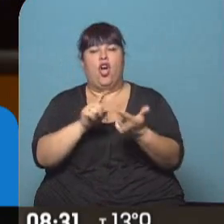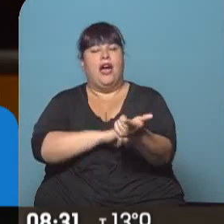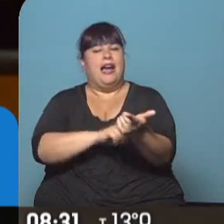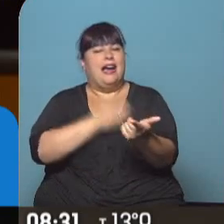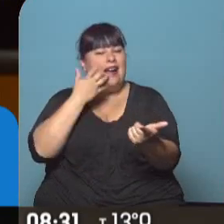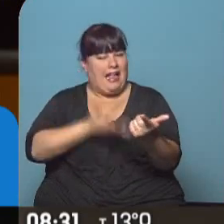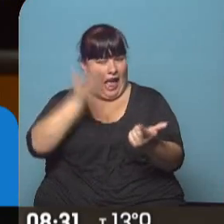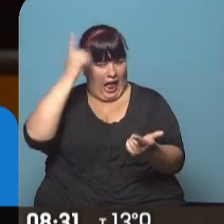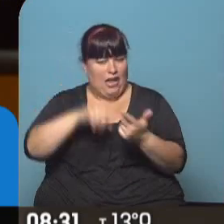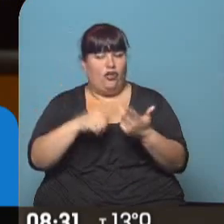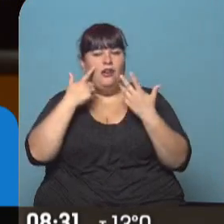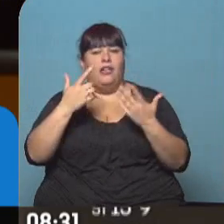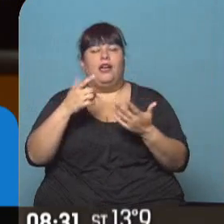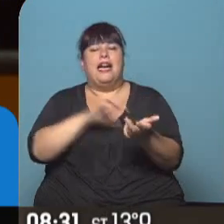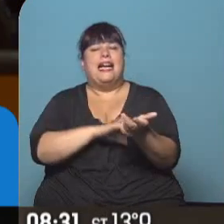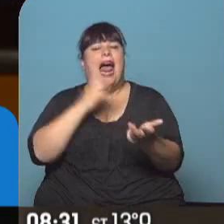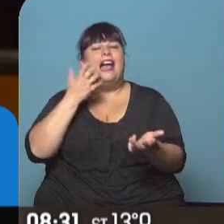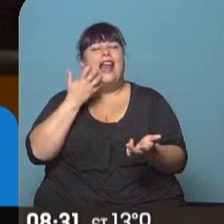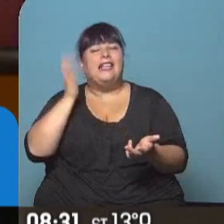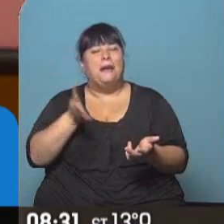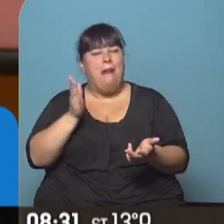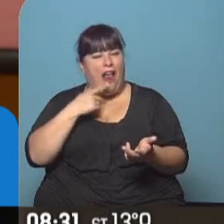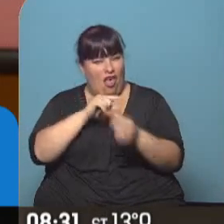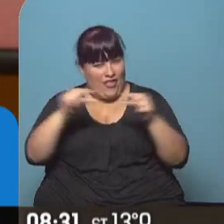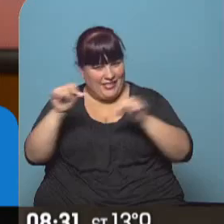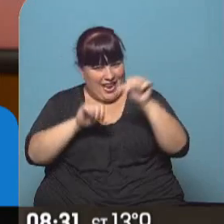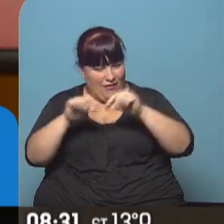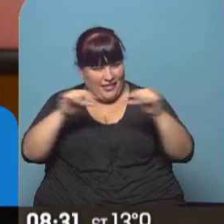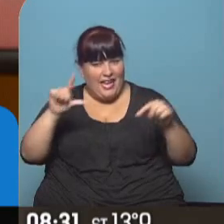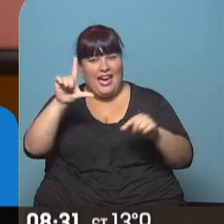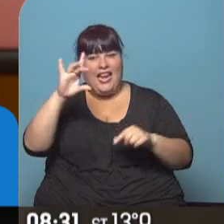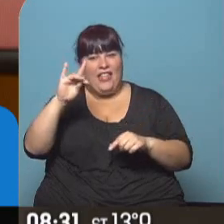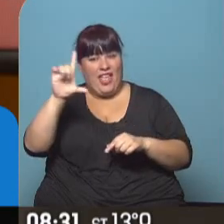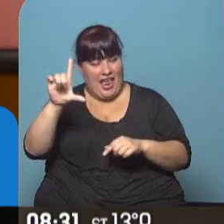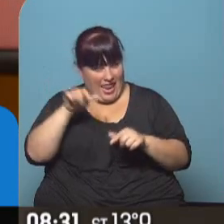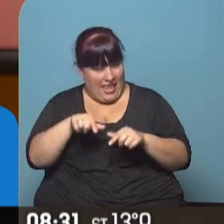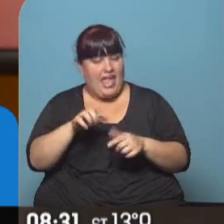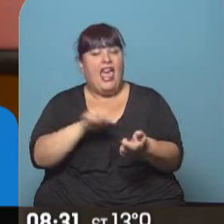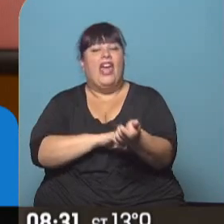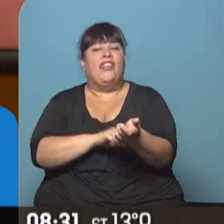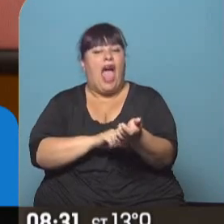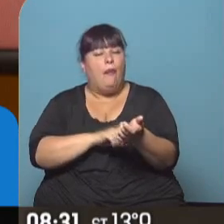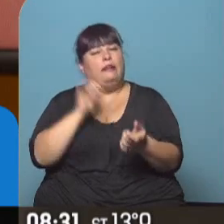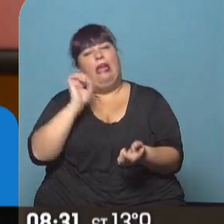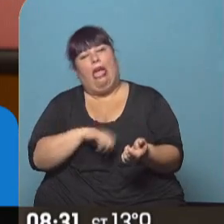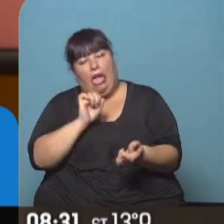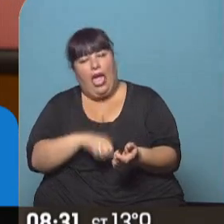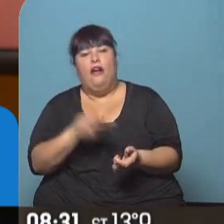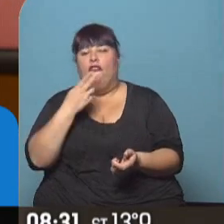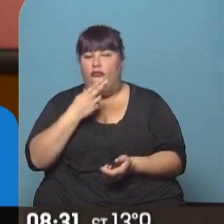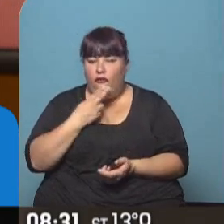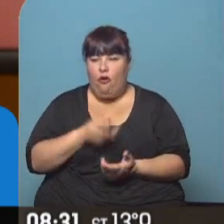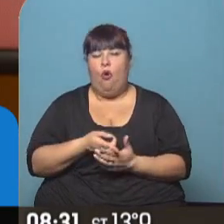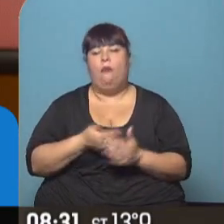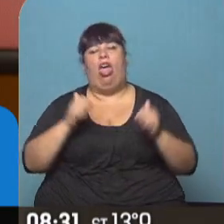colesterol elevado, el famoso colesterol malo, que es el que aparece en los laboratorios como LDL, diabetes no controlada, el